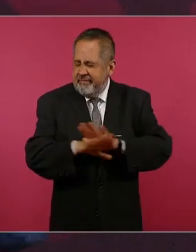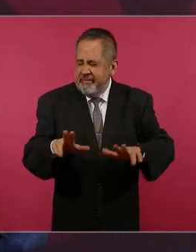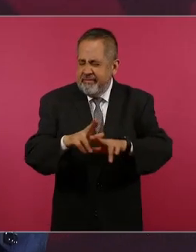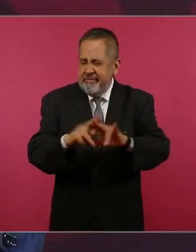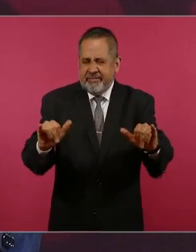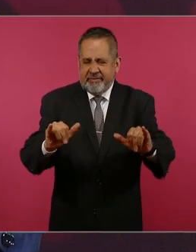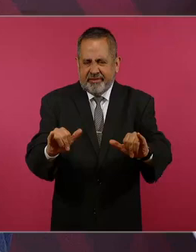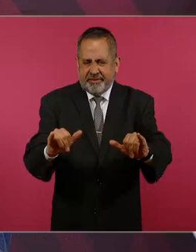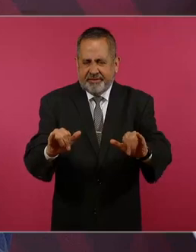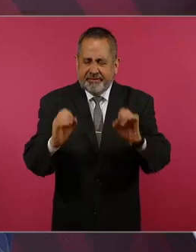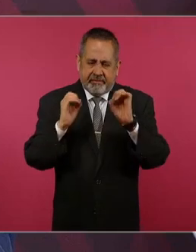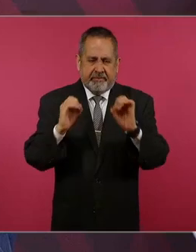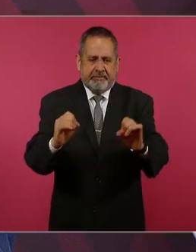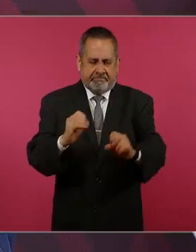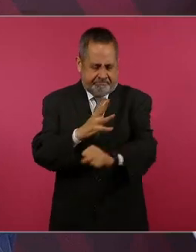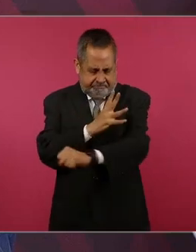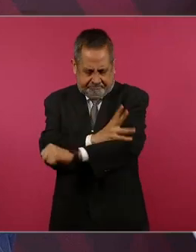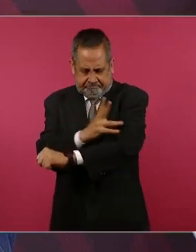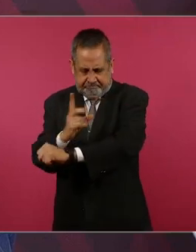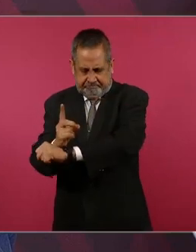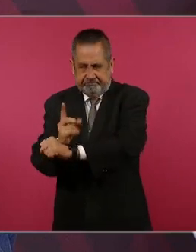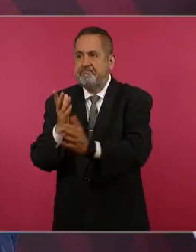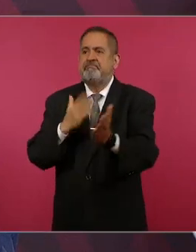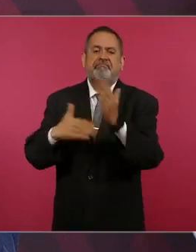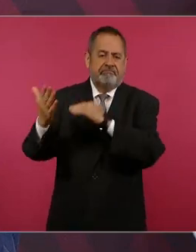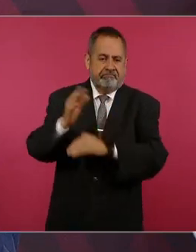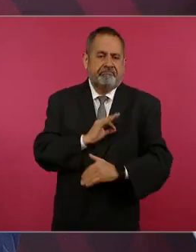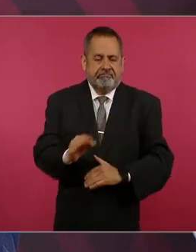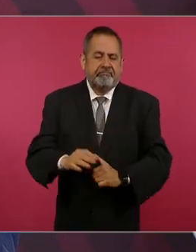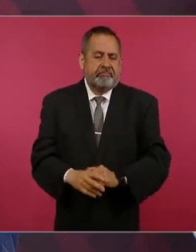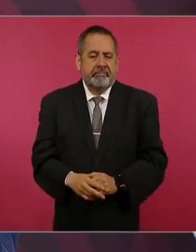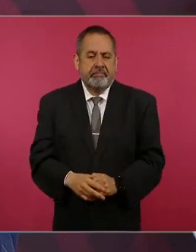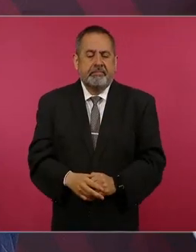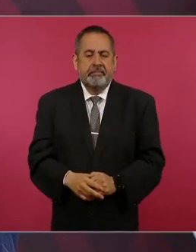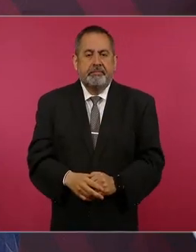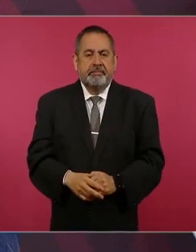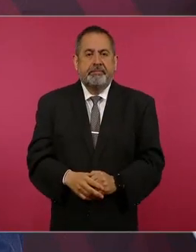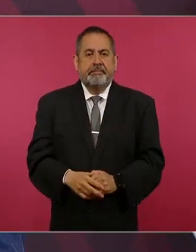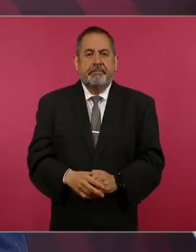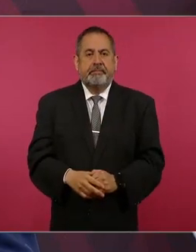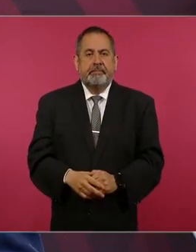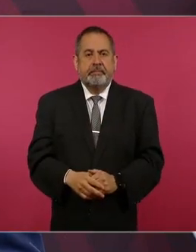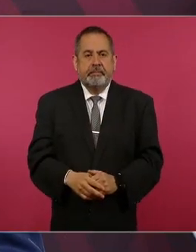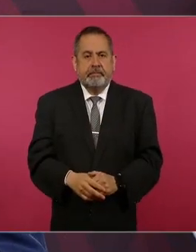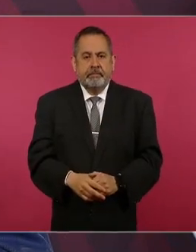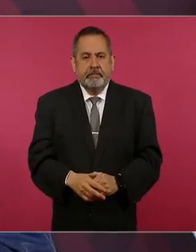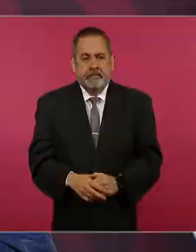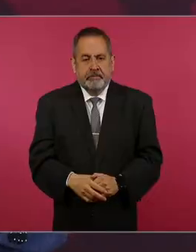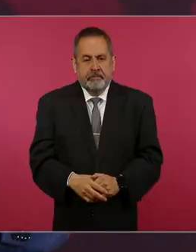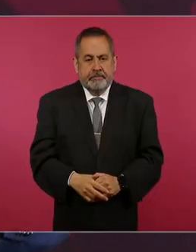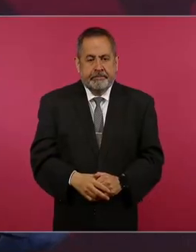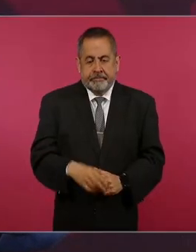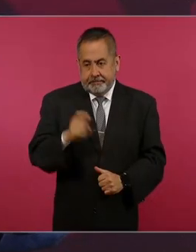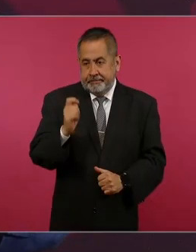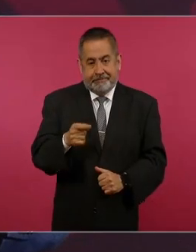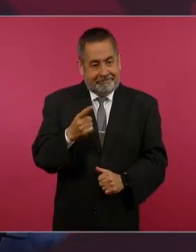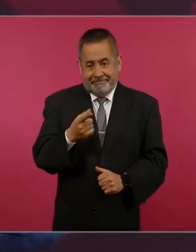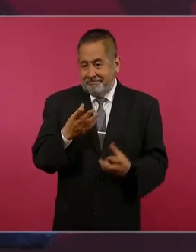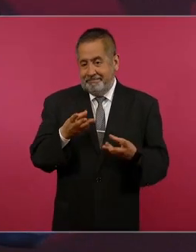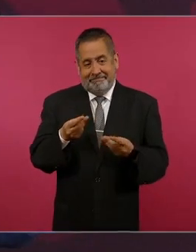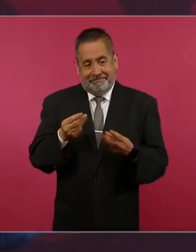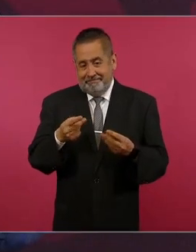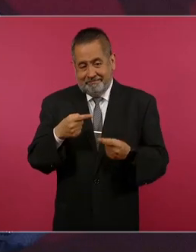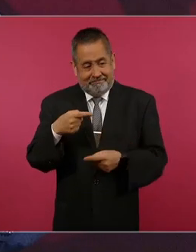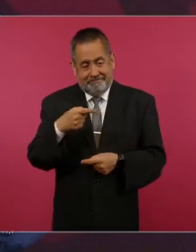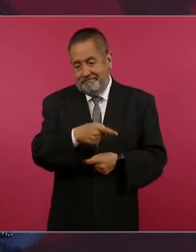porque era mucho lo